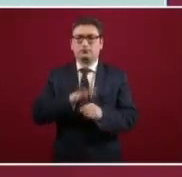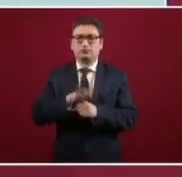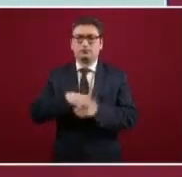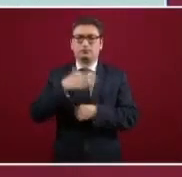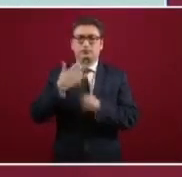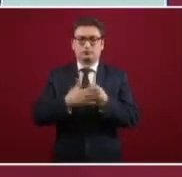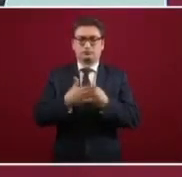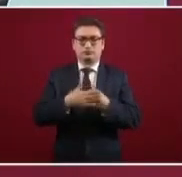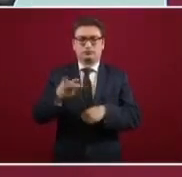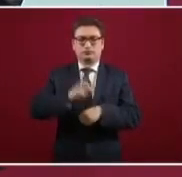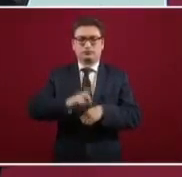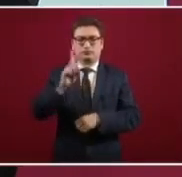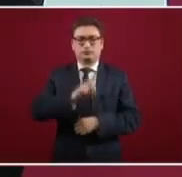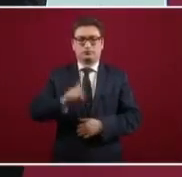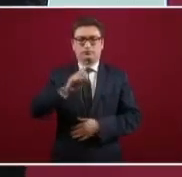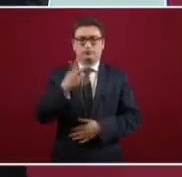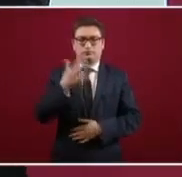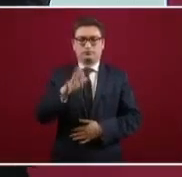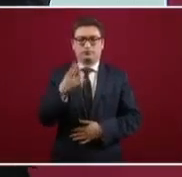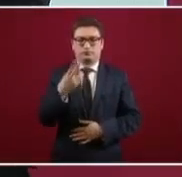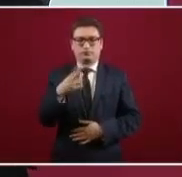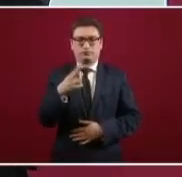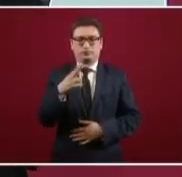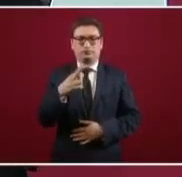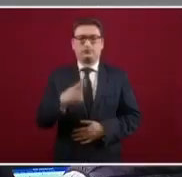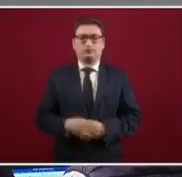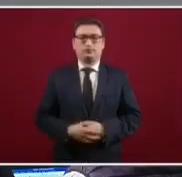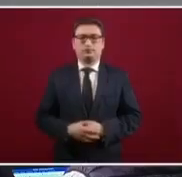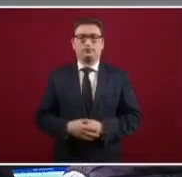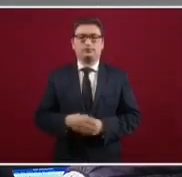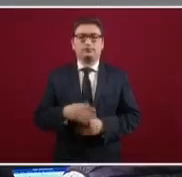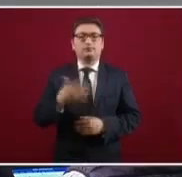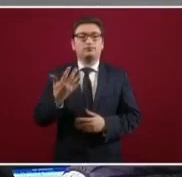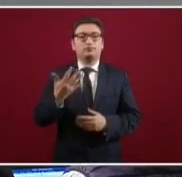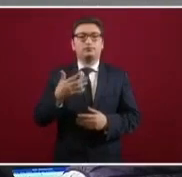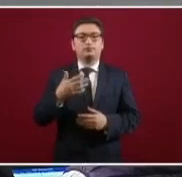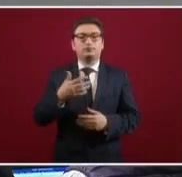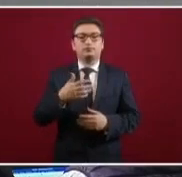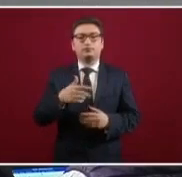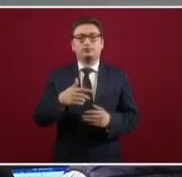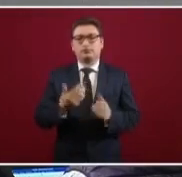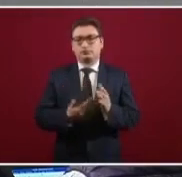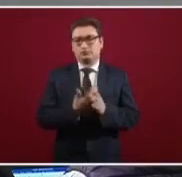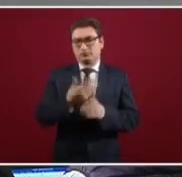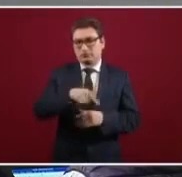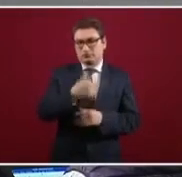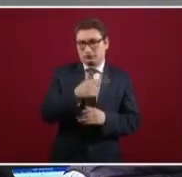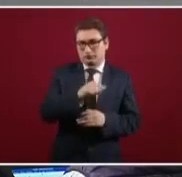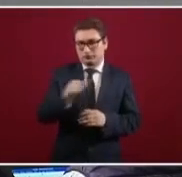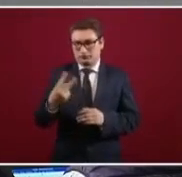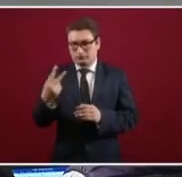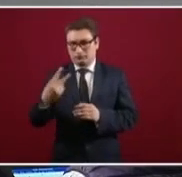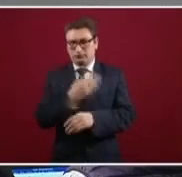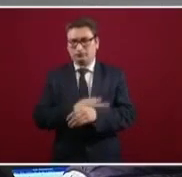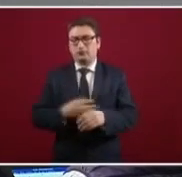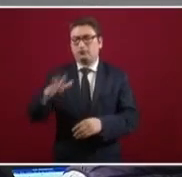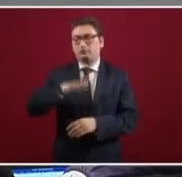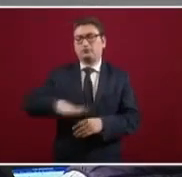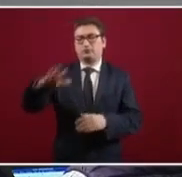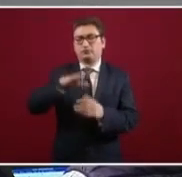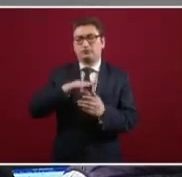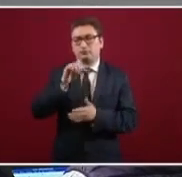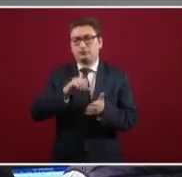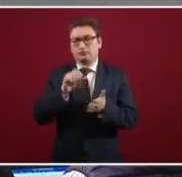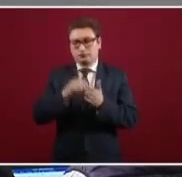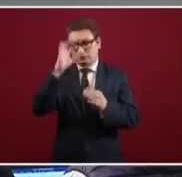domingo 10 de noviembre al de 12 a 14 horas en el centro cultural los pinos como ustedes saben